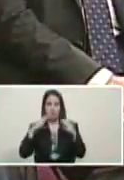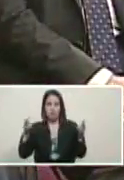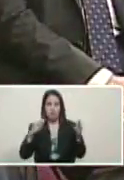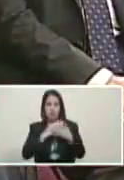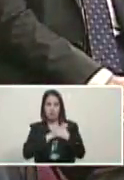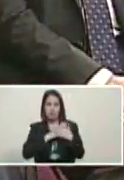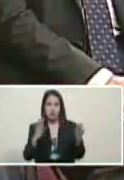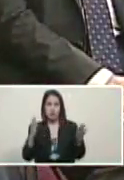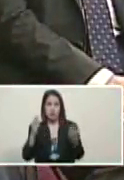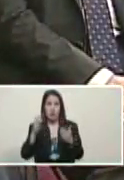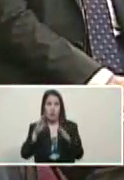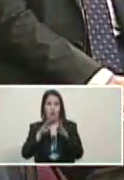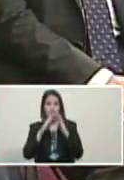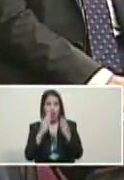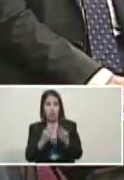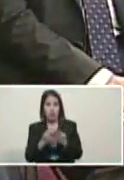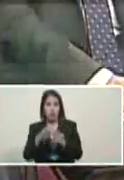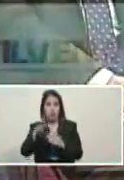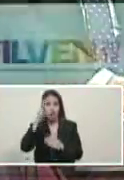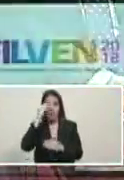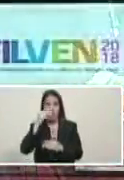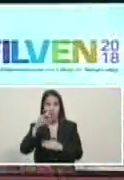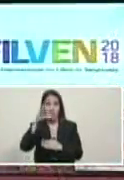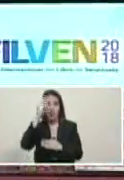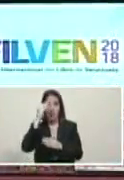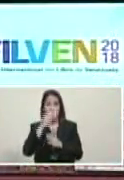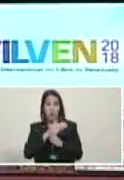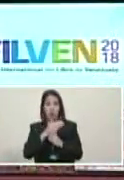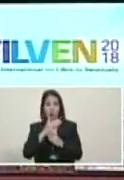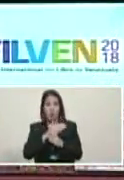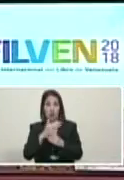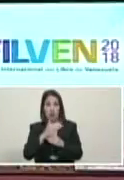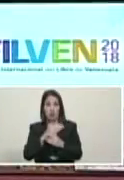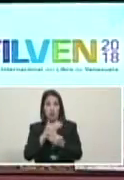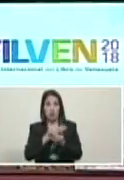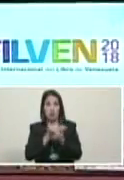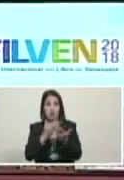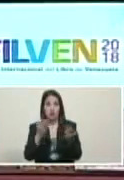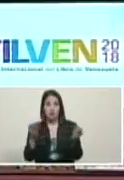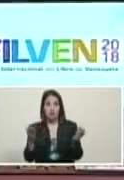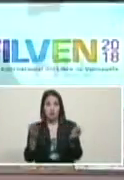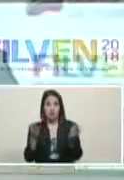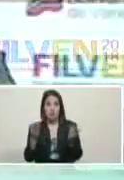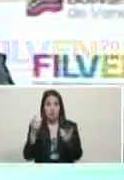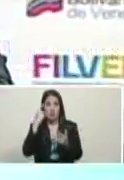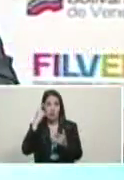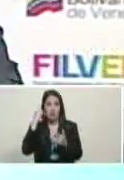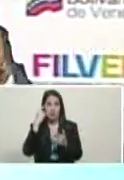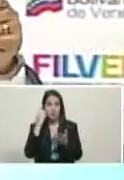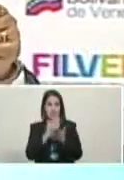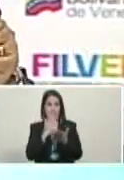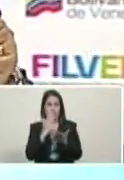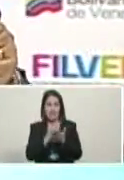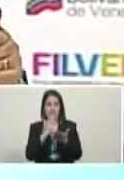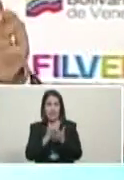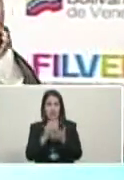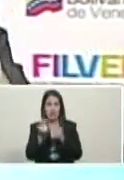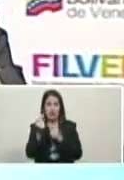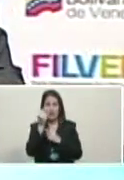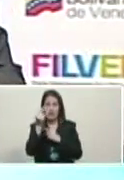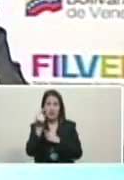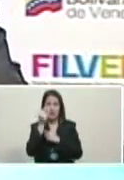mundo para aprender, para compartir y para que sepan por siempre que hay una